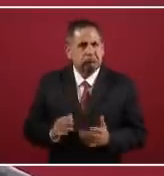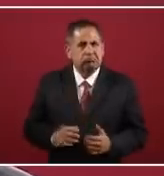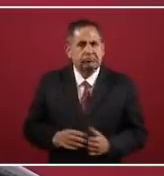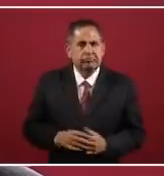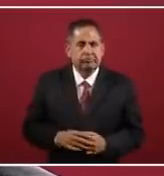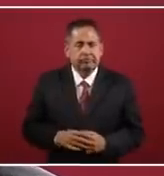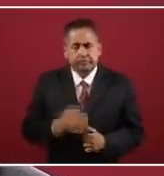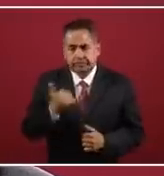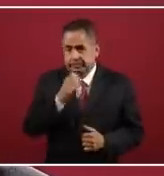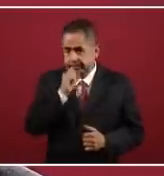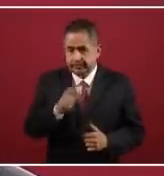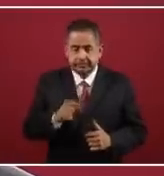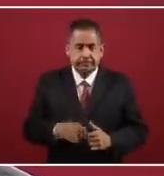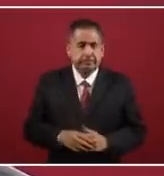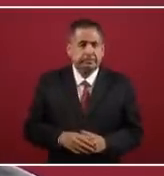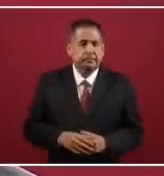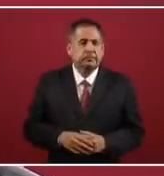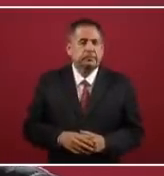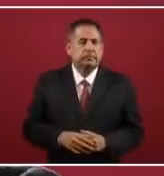Y